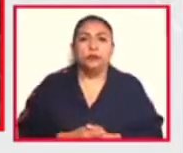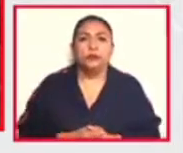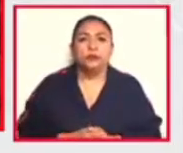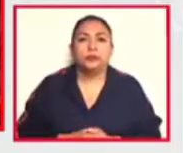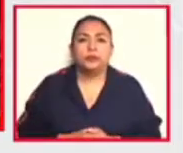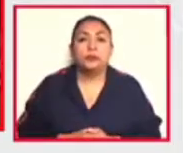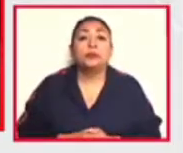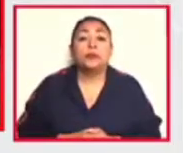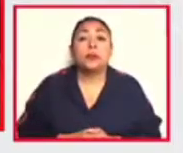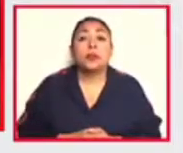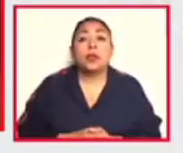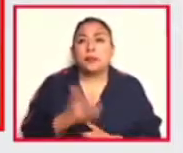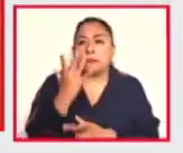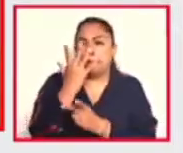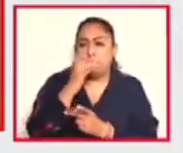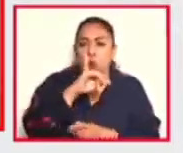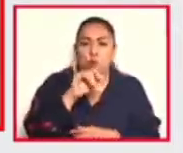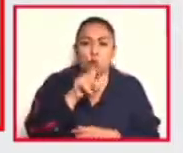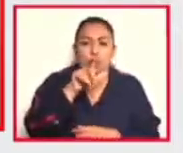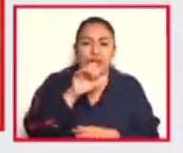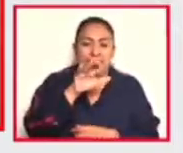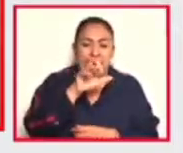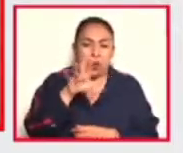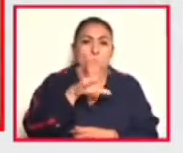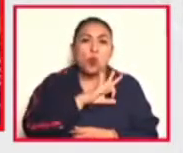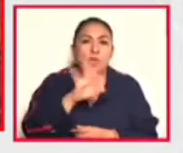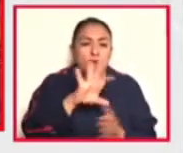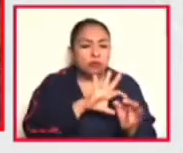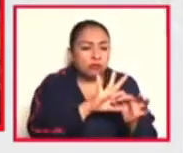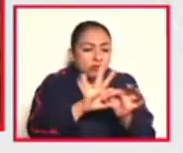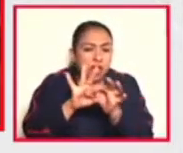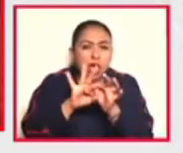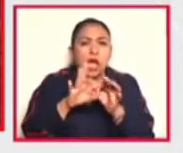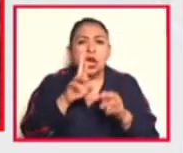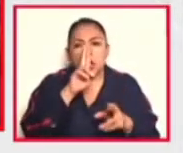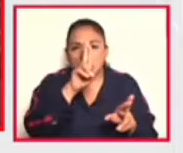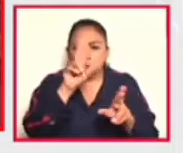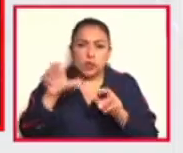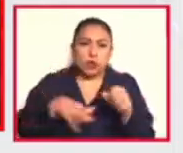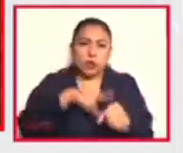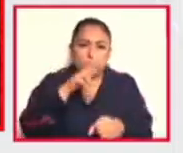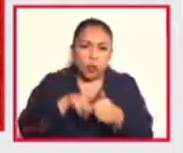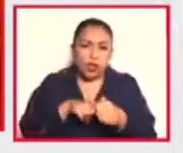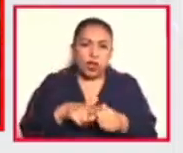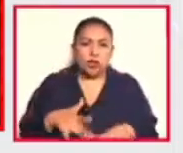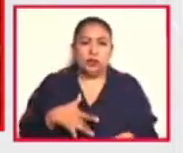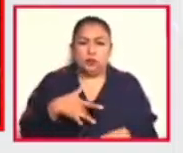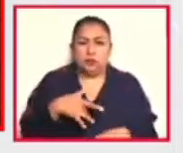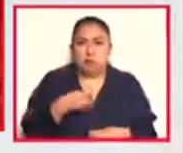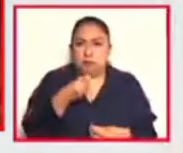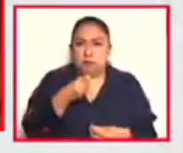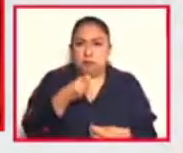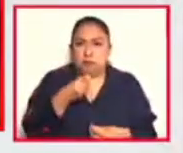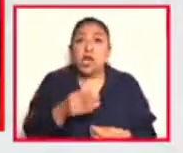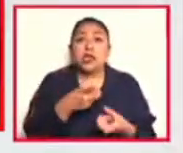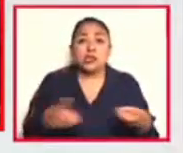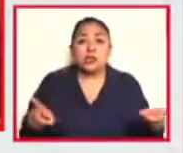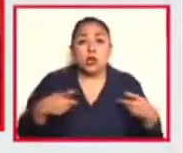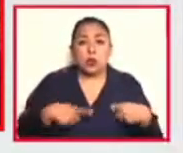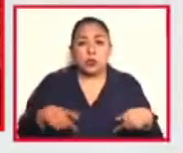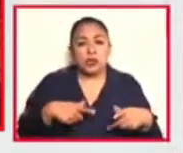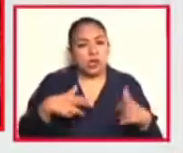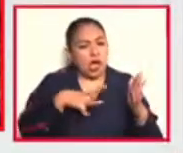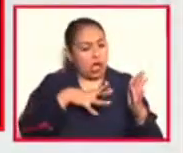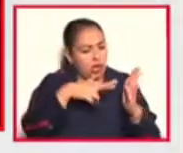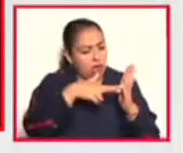En palabras de Julia Carabia, se puede lograr la armonía entre el respeto a la naturaleza y el bienestar y el desarrollo de la gente con reglas